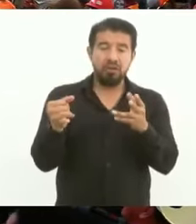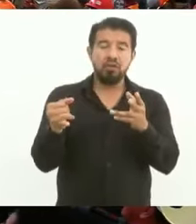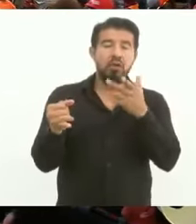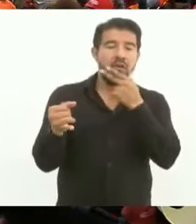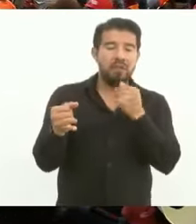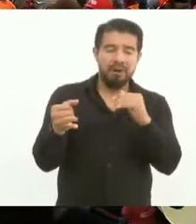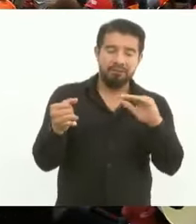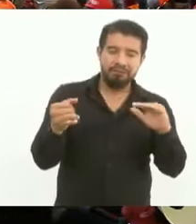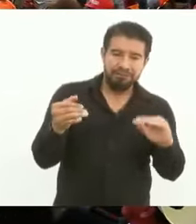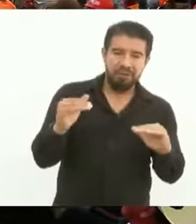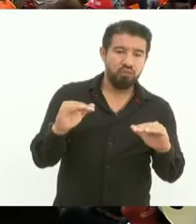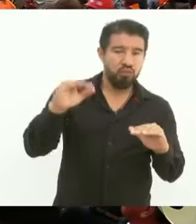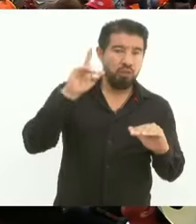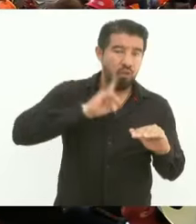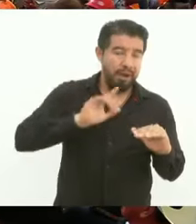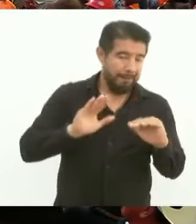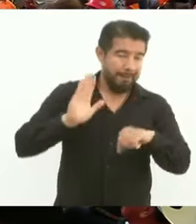Y al que no le guste,